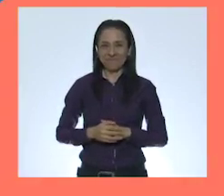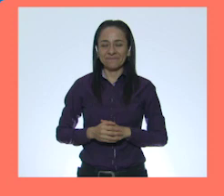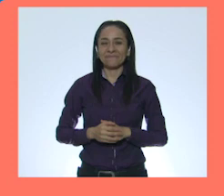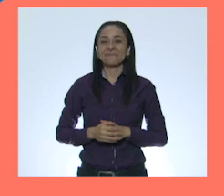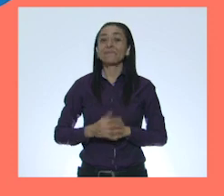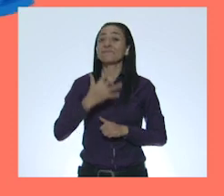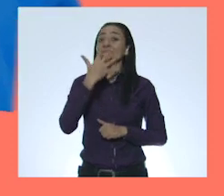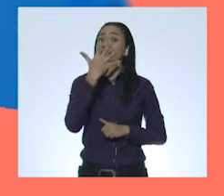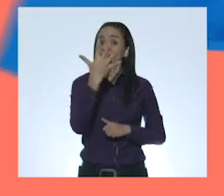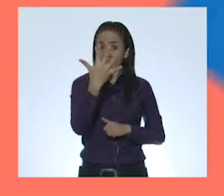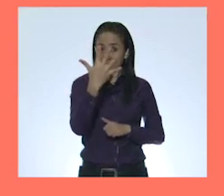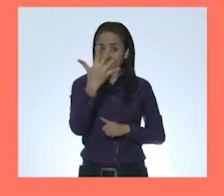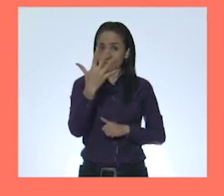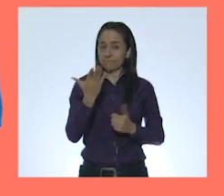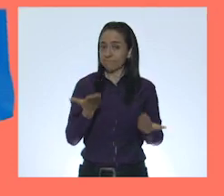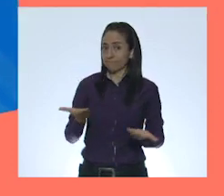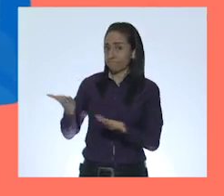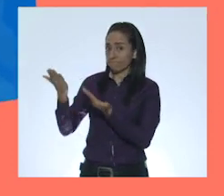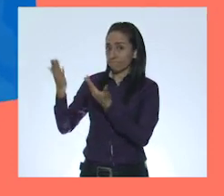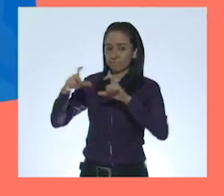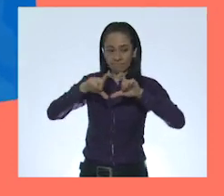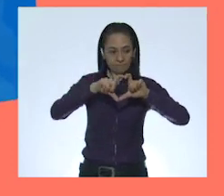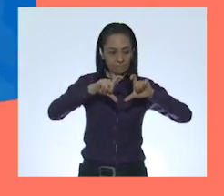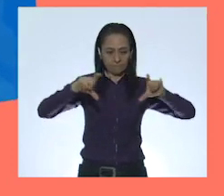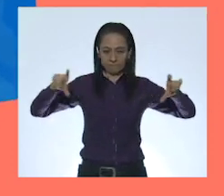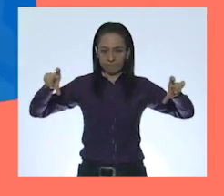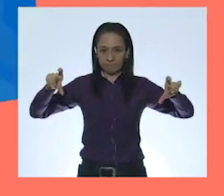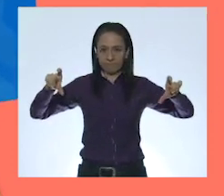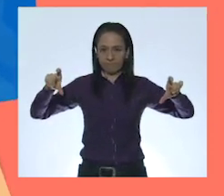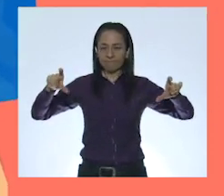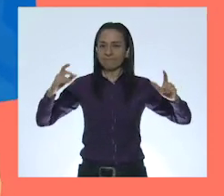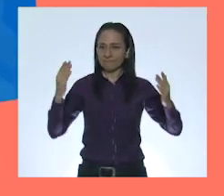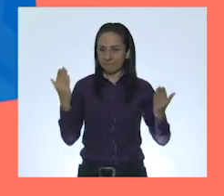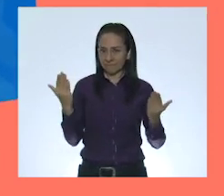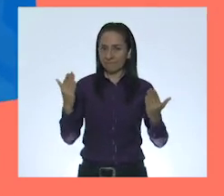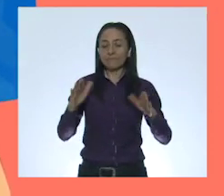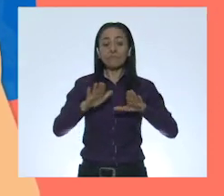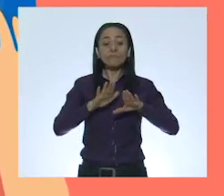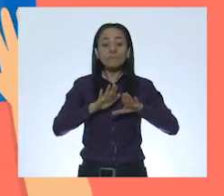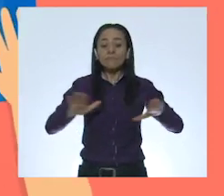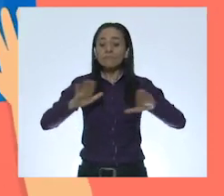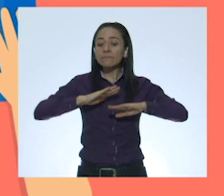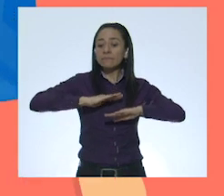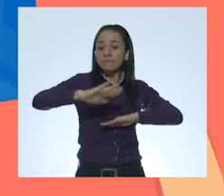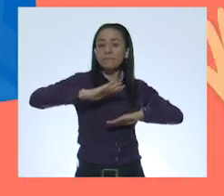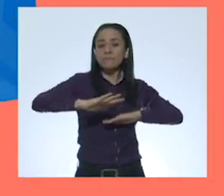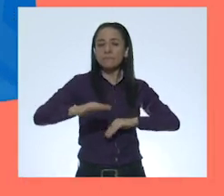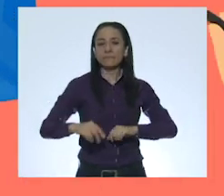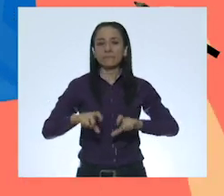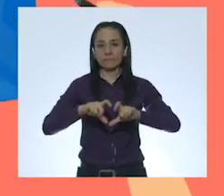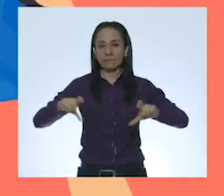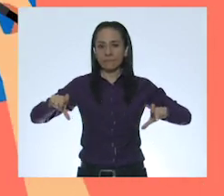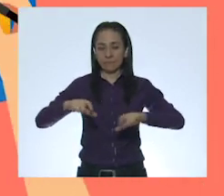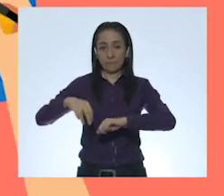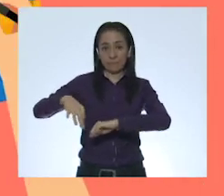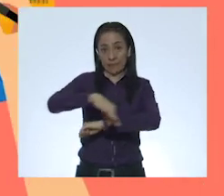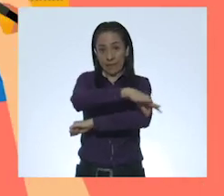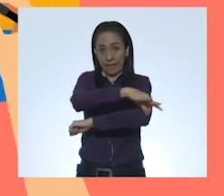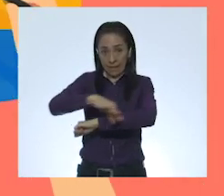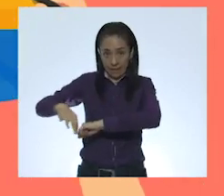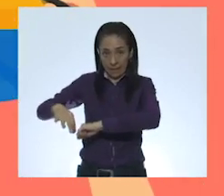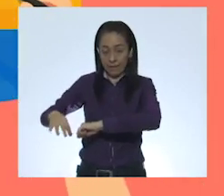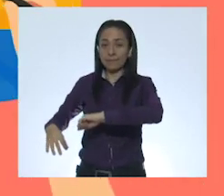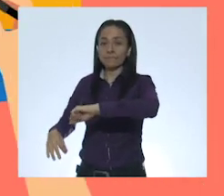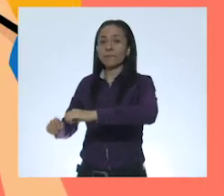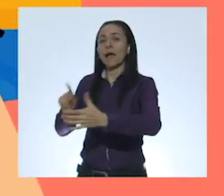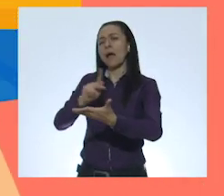5. Ahora tenemos un pequeño pedazo de playera. Estira a lo ancho y con ayuda de la regla, mide y marca con